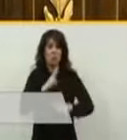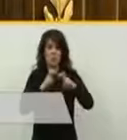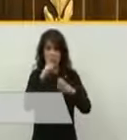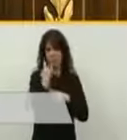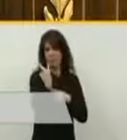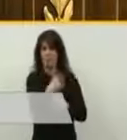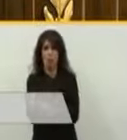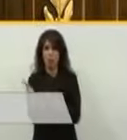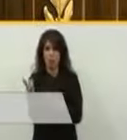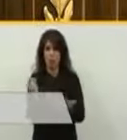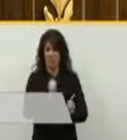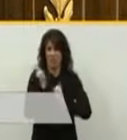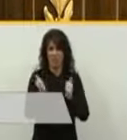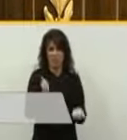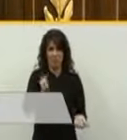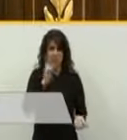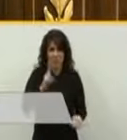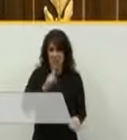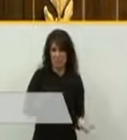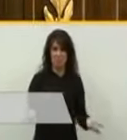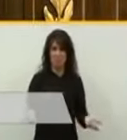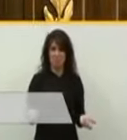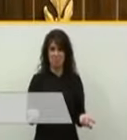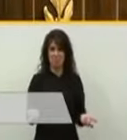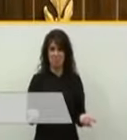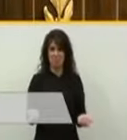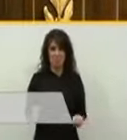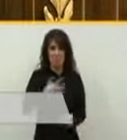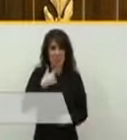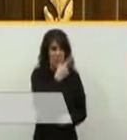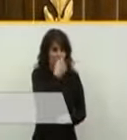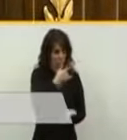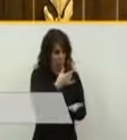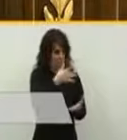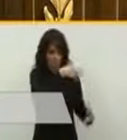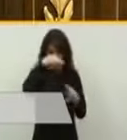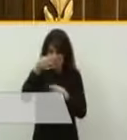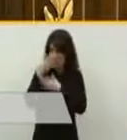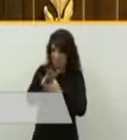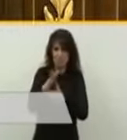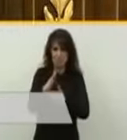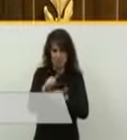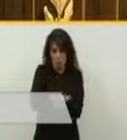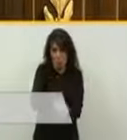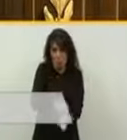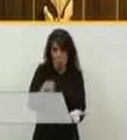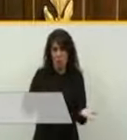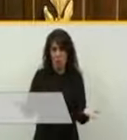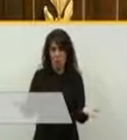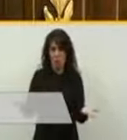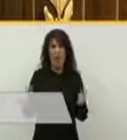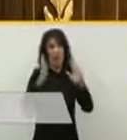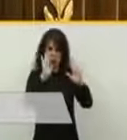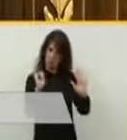Una farsa, insisto, una farsa. No ha traído nada. Eso sí, debo reconocer que ha aportado usted